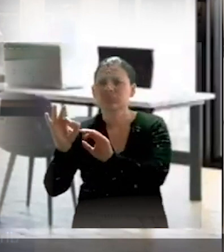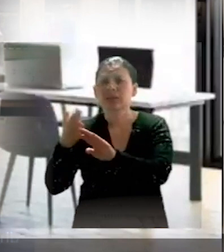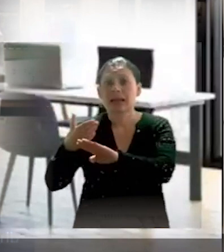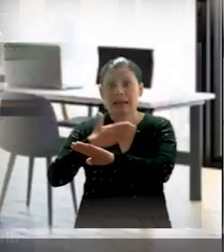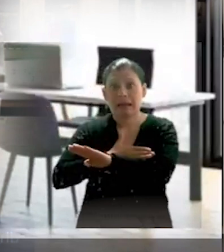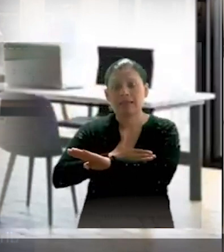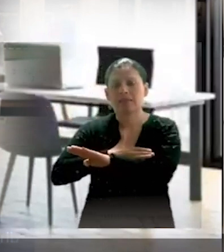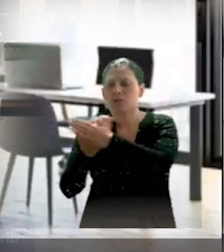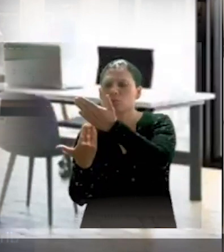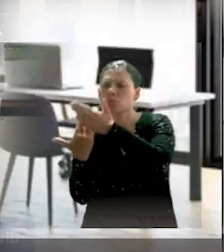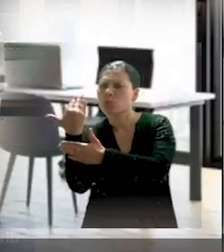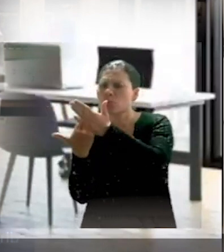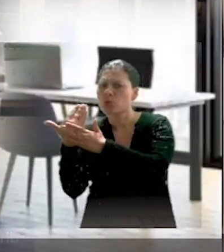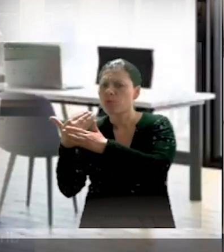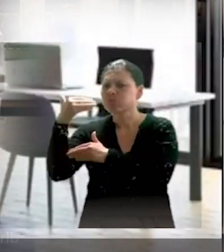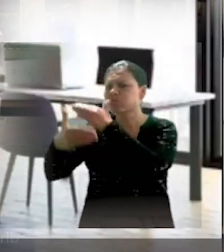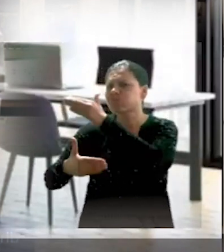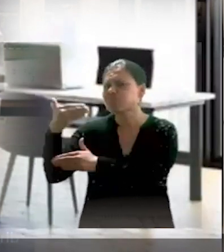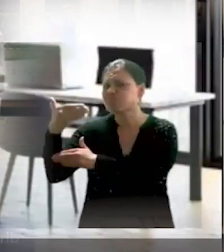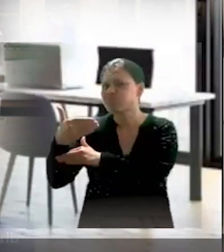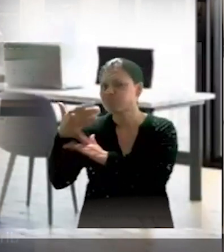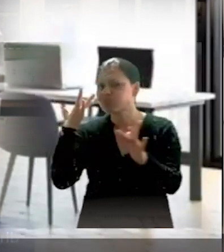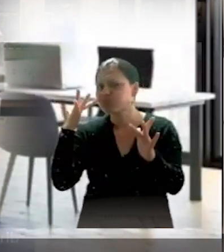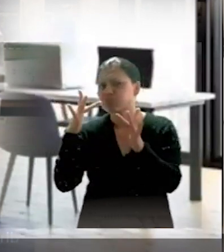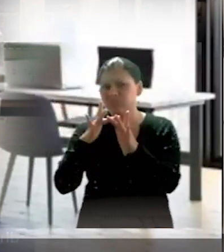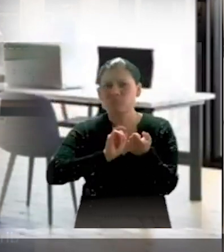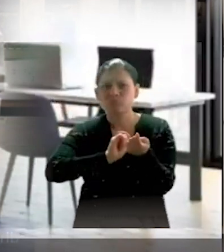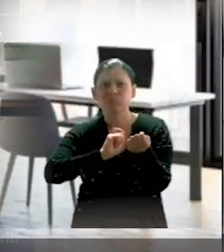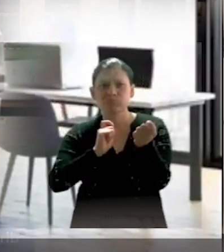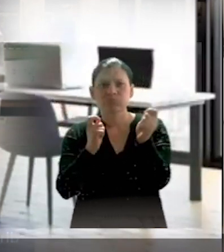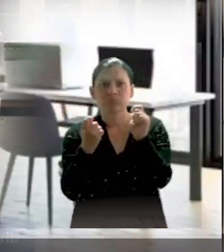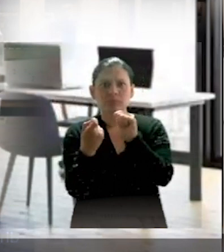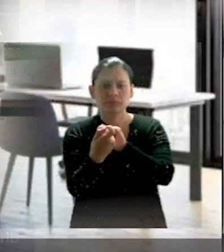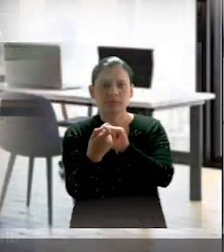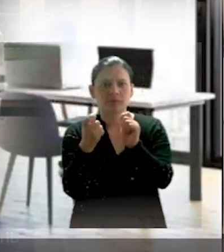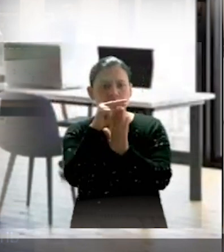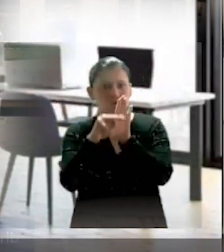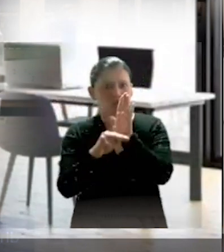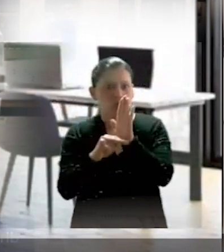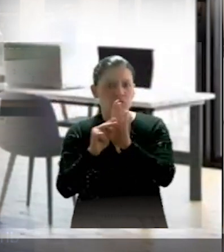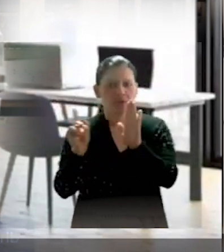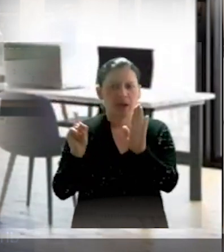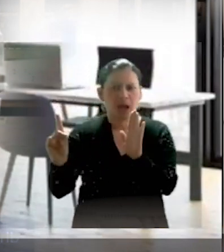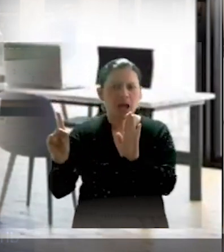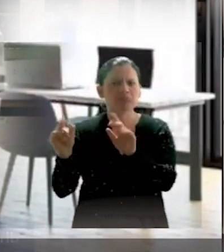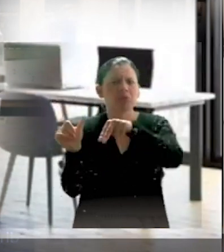actualizado en debida forma su procedimiento, visto los cambios normativos a lo largo de todo este tiempo? ¿Los